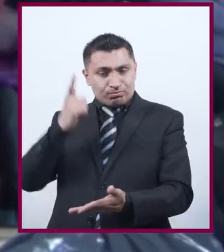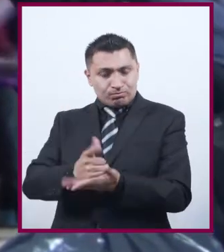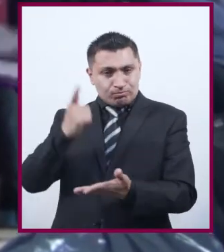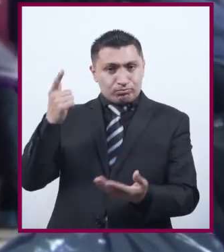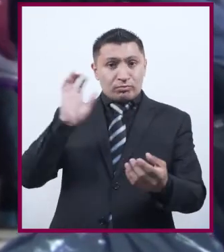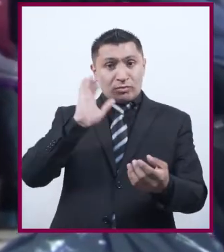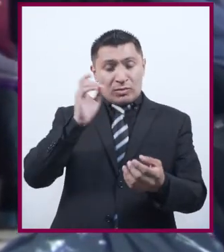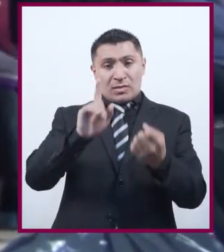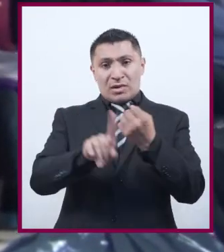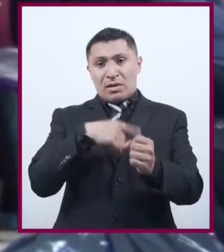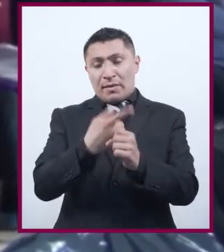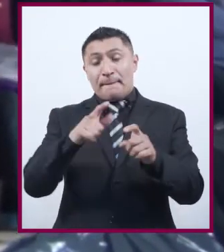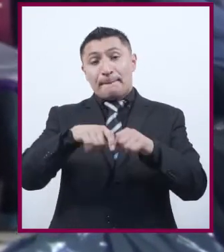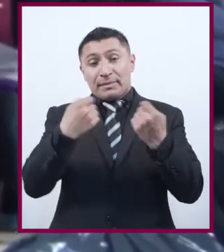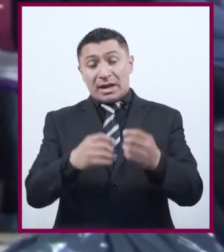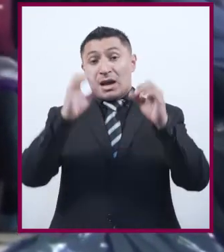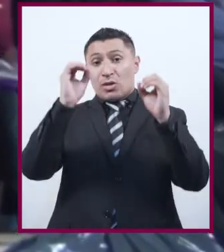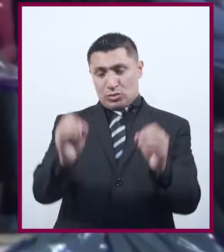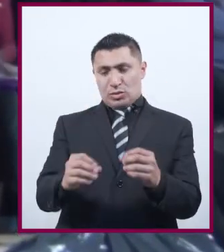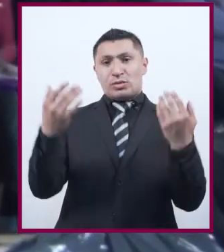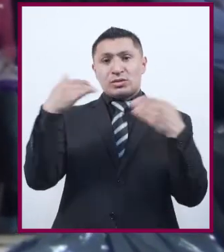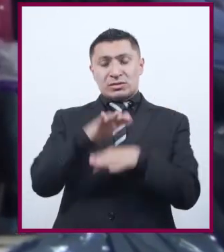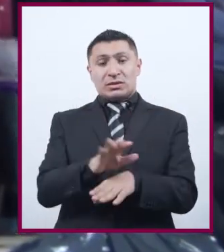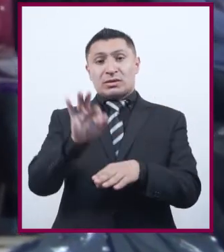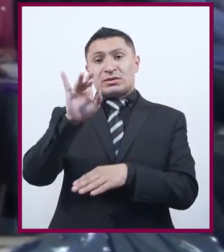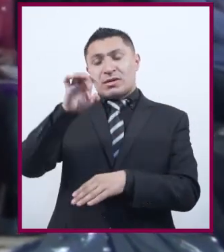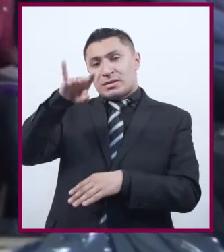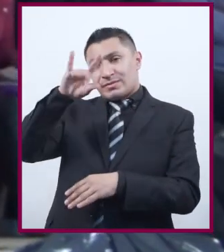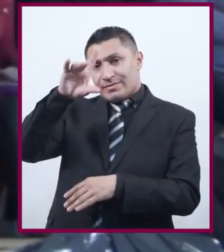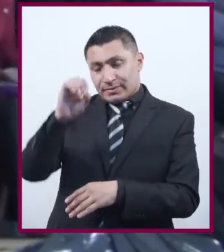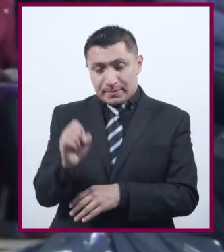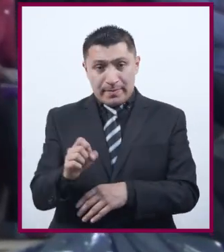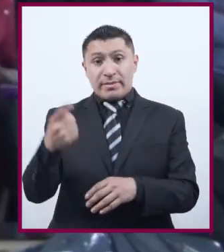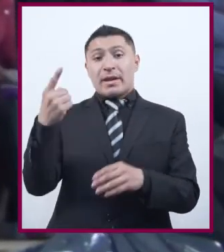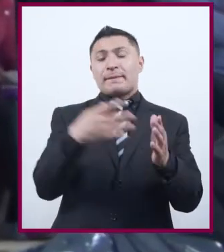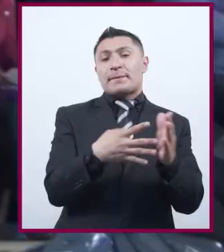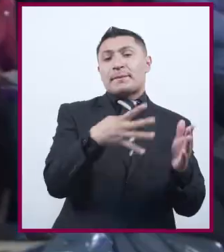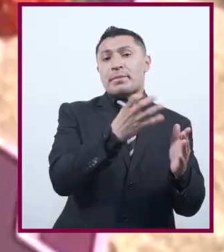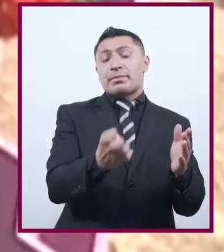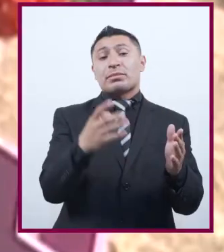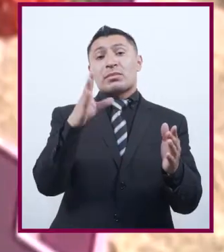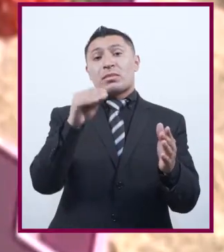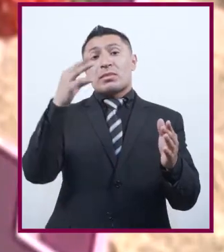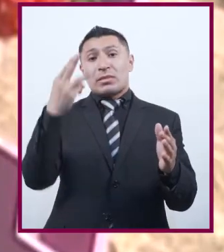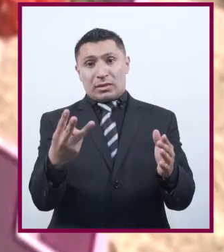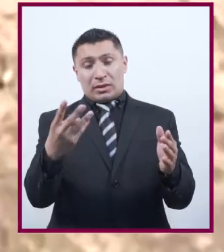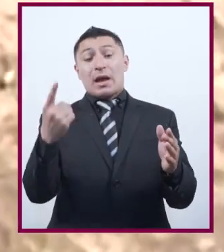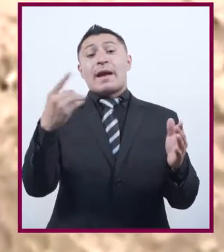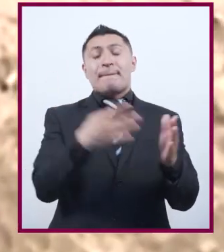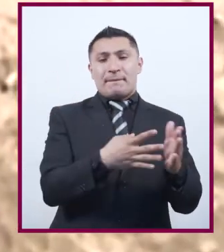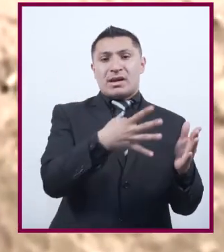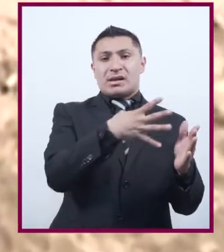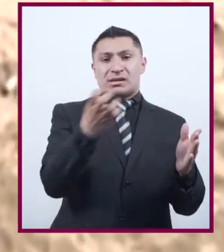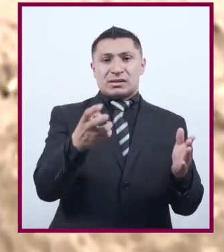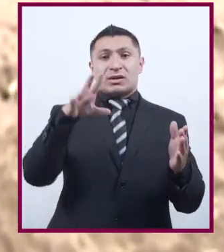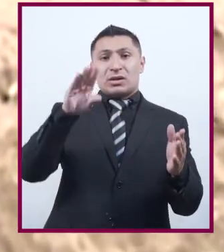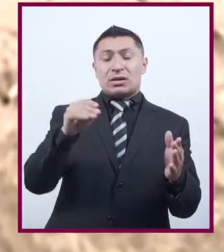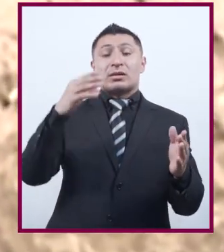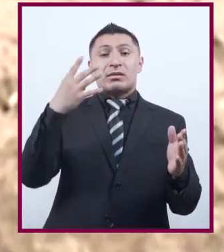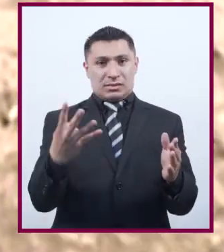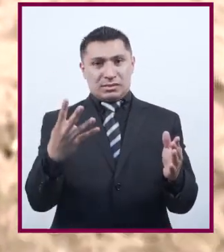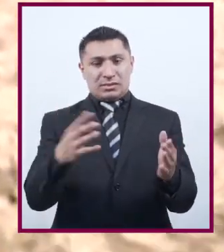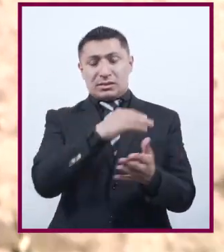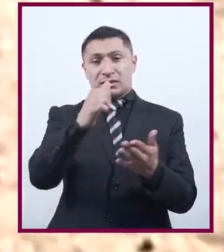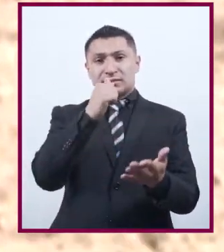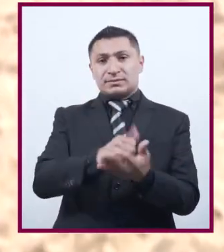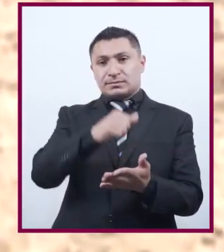bien, en el marco de los feminicidios ocurridos entre 1993 y 1994 en Ciudad